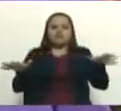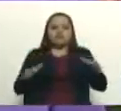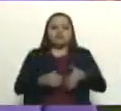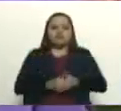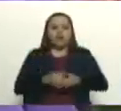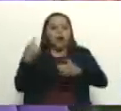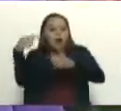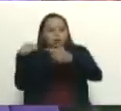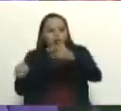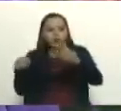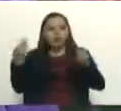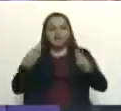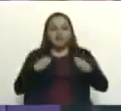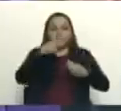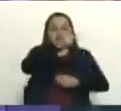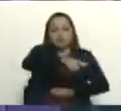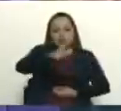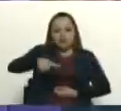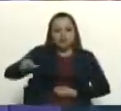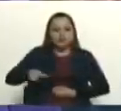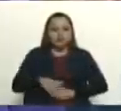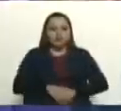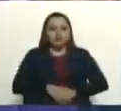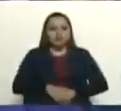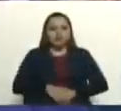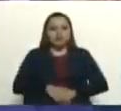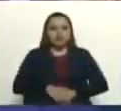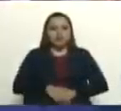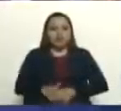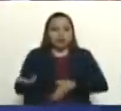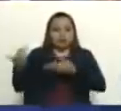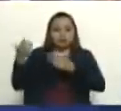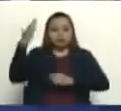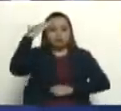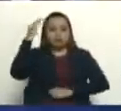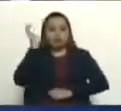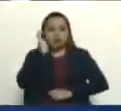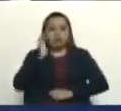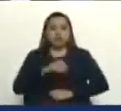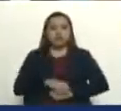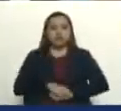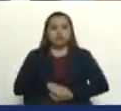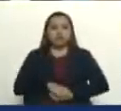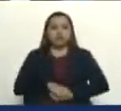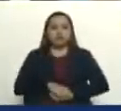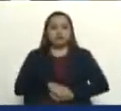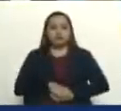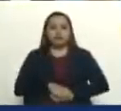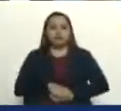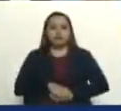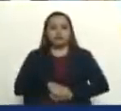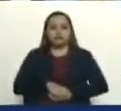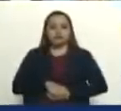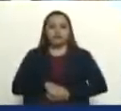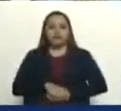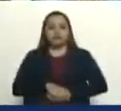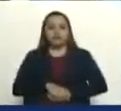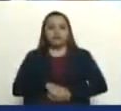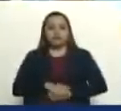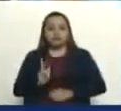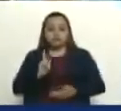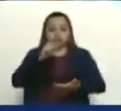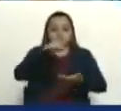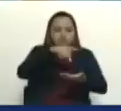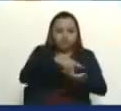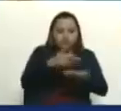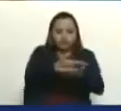otras vidas. Y así Tibisay llevó a este país,